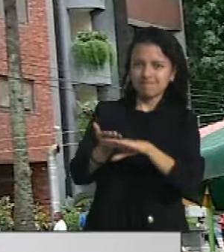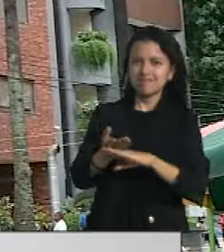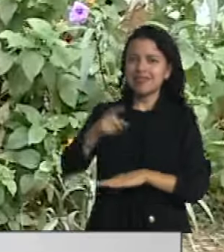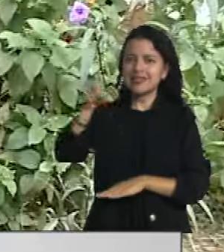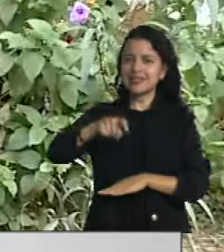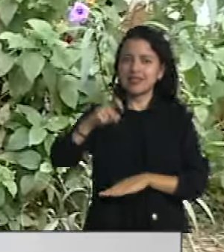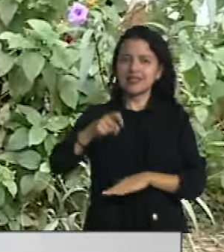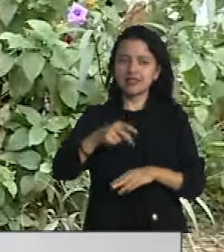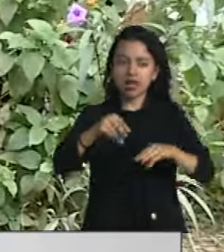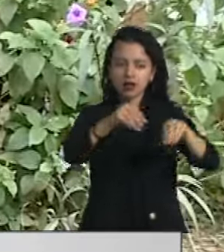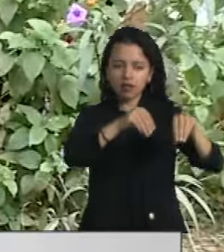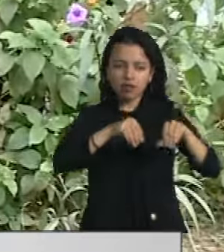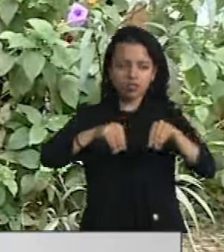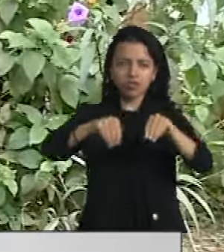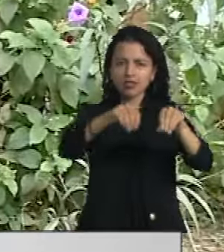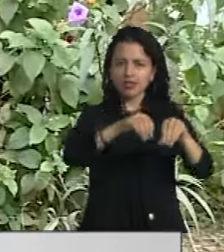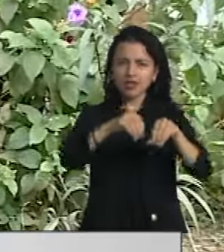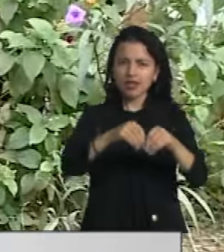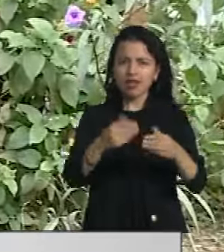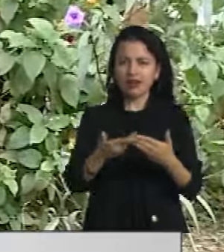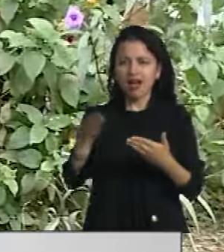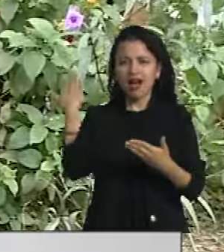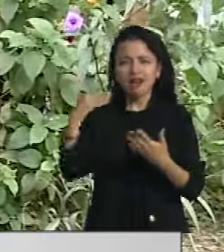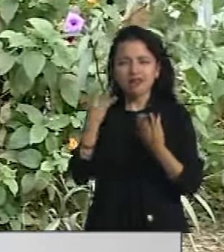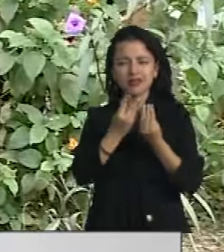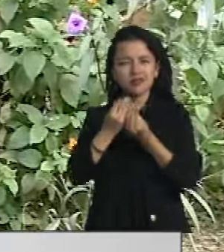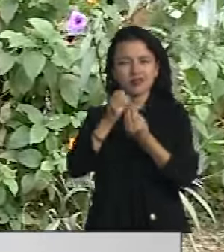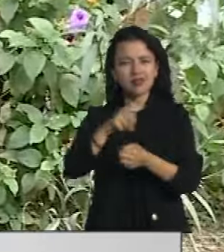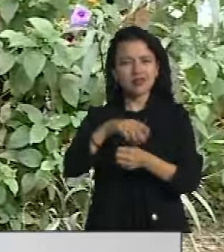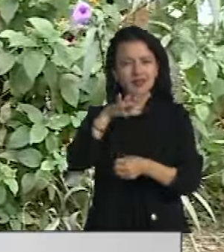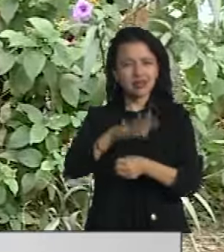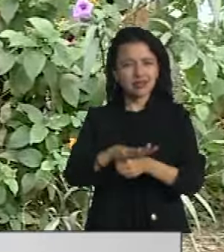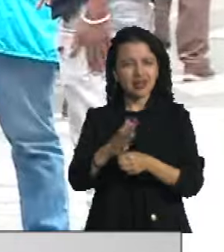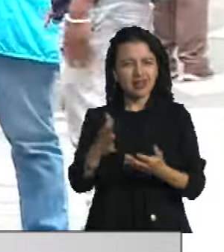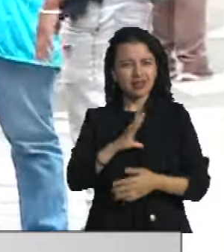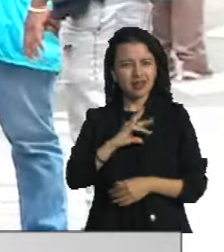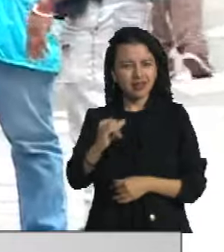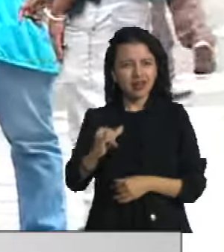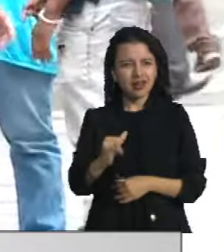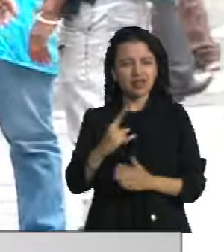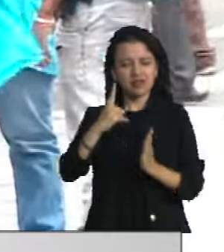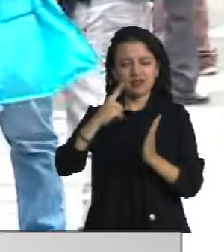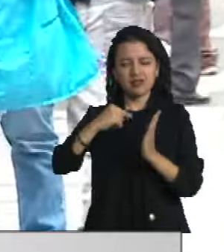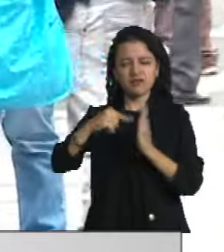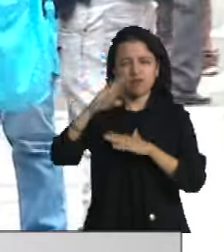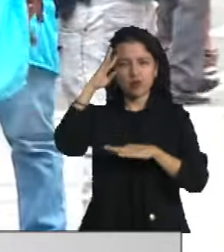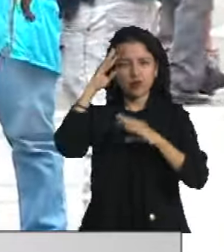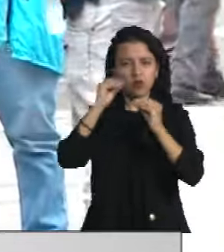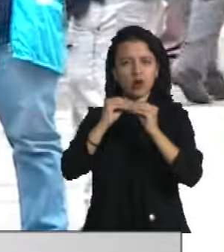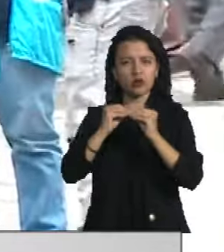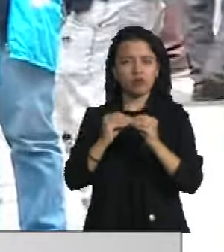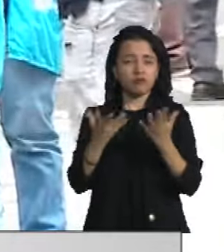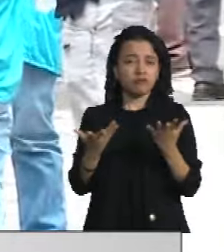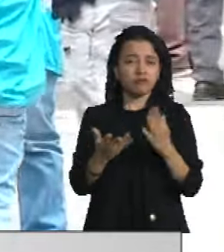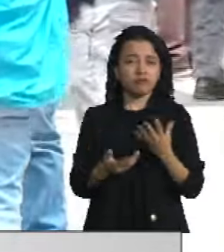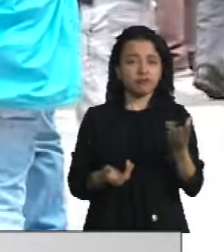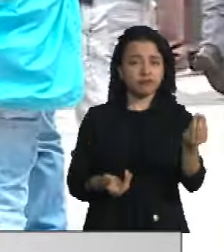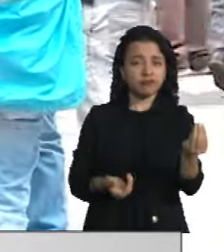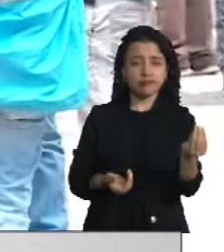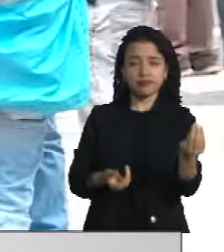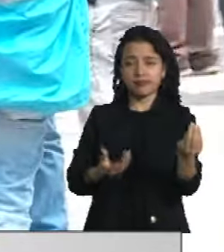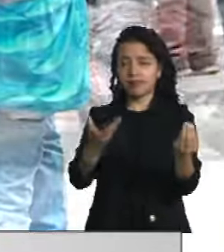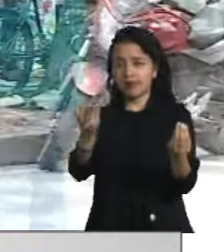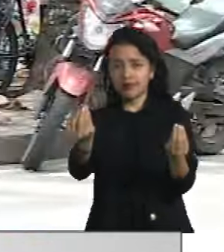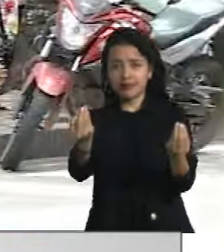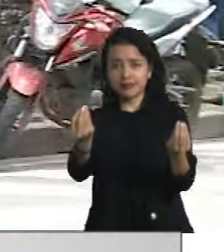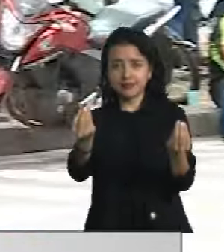tierras adelantada durante un acto público en el Consejo Distrital de la ciudad, durante el cual fue firmado un acuerdo de voluntades entre la organización,